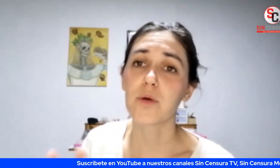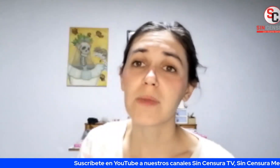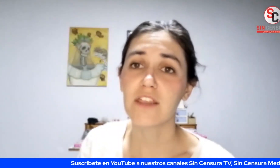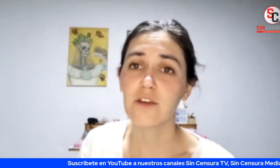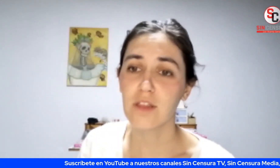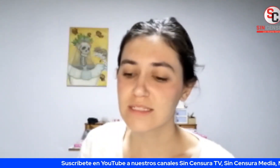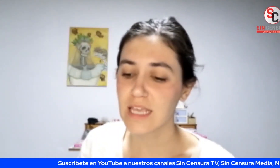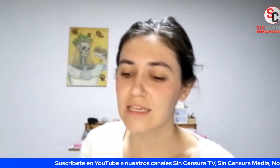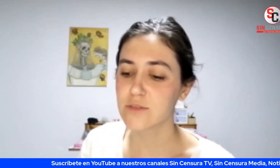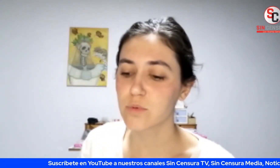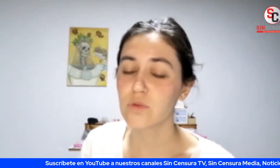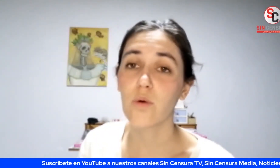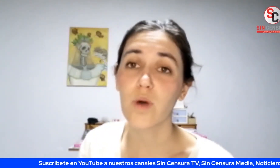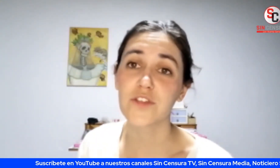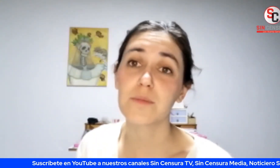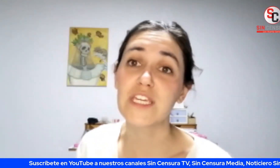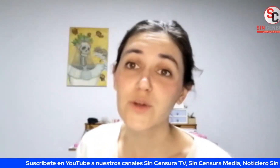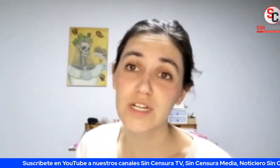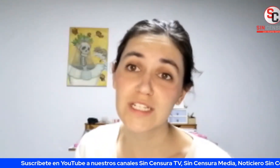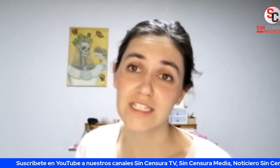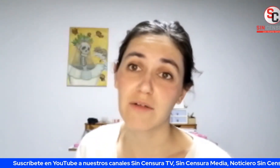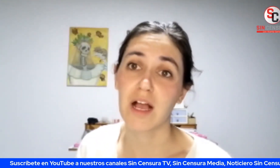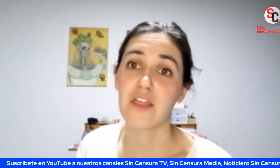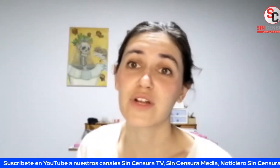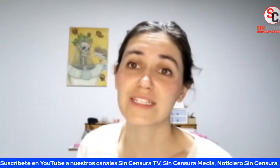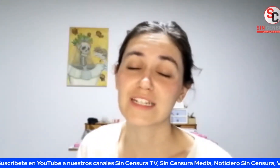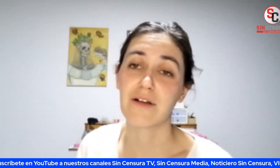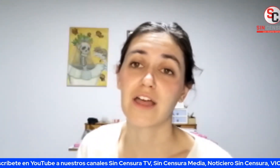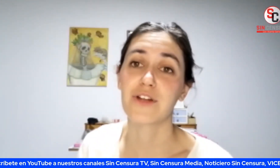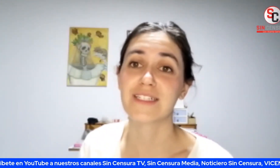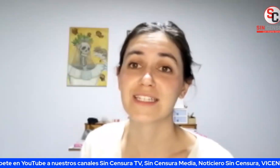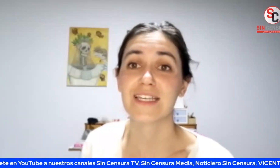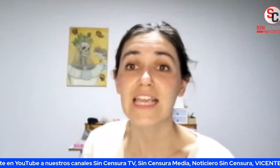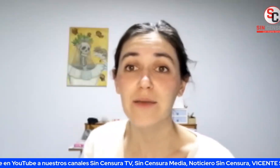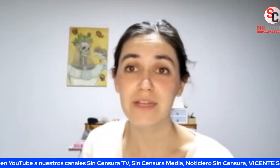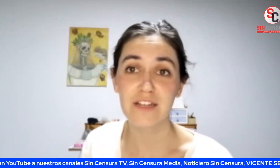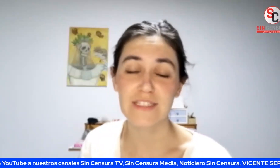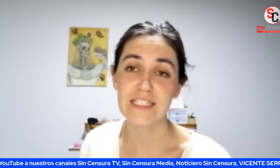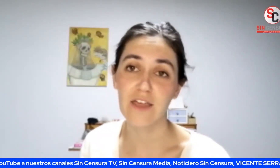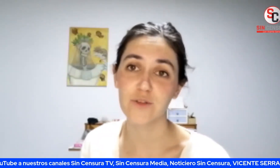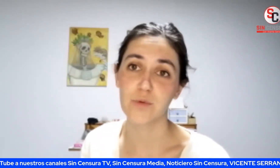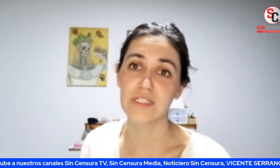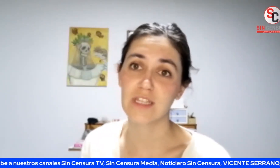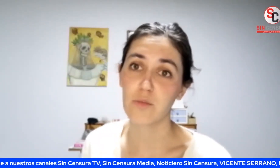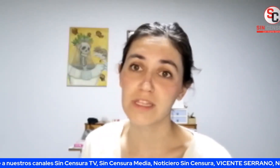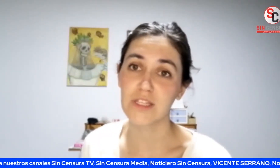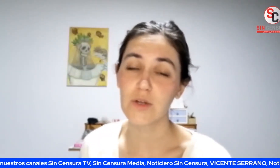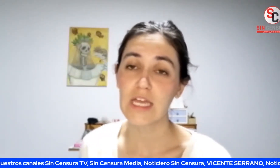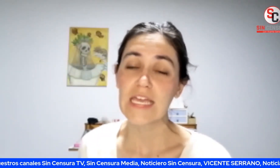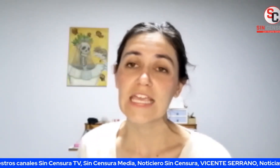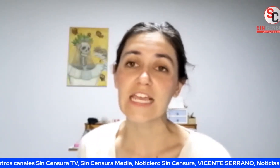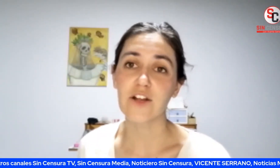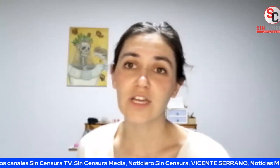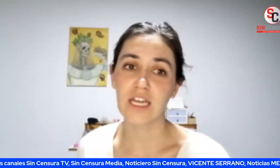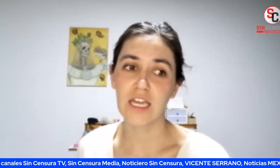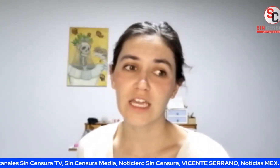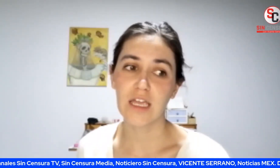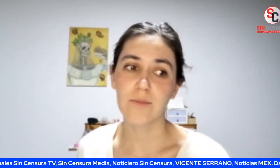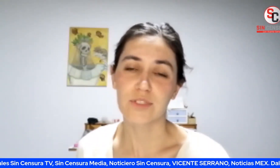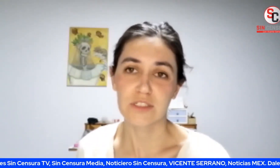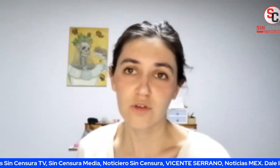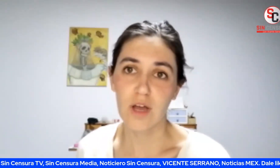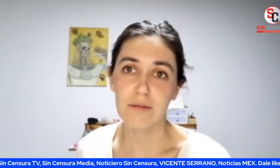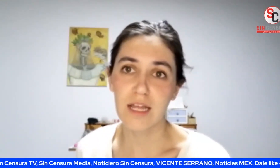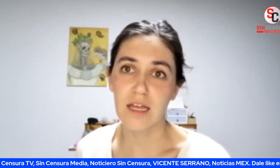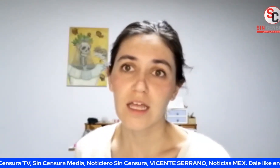había un promedio de 6.4 millones de trabajadores y trabajadoras que serían beneficiados por este aumento, y creo